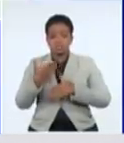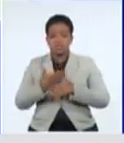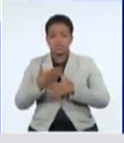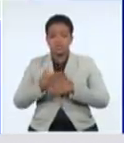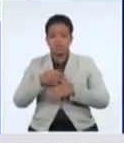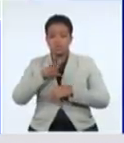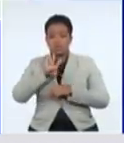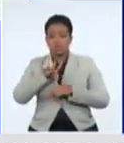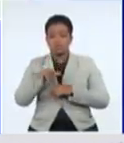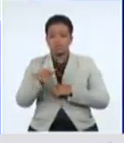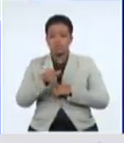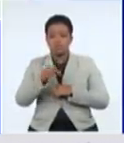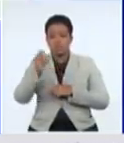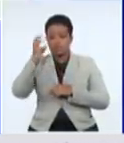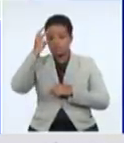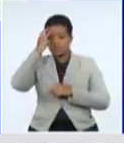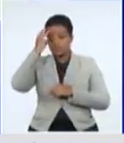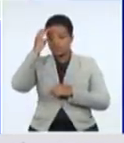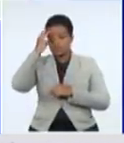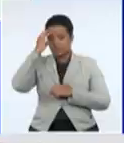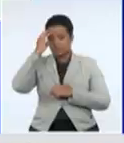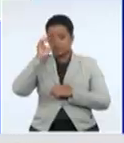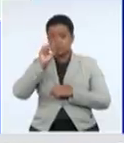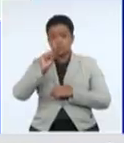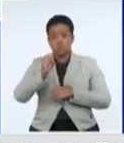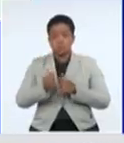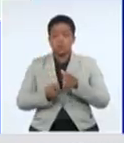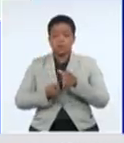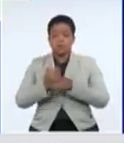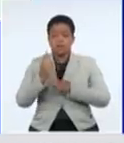al igual que Tercer Frente, Songo La Maya solo